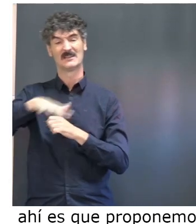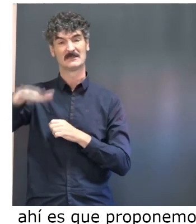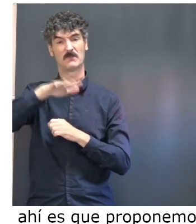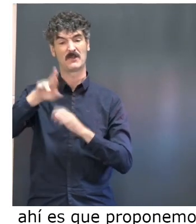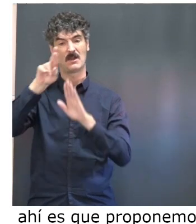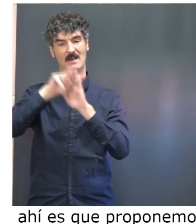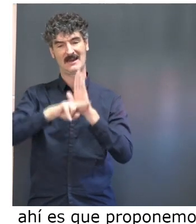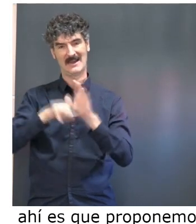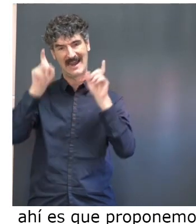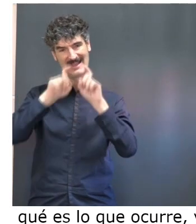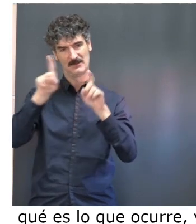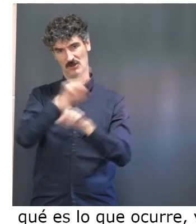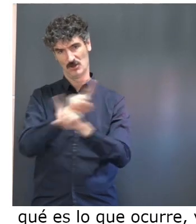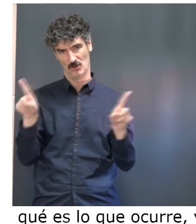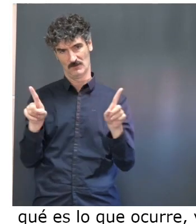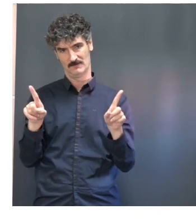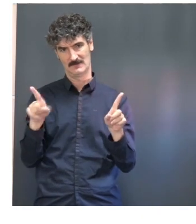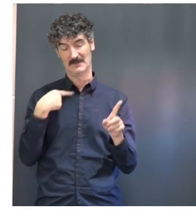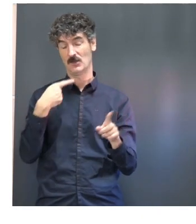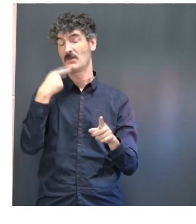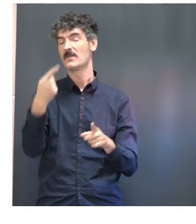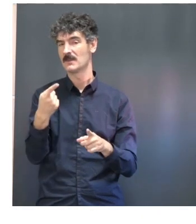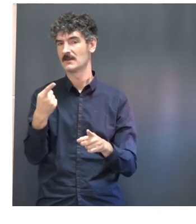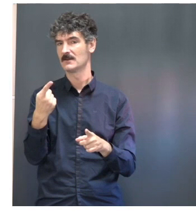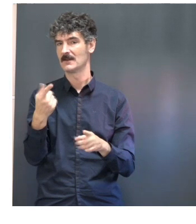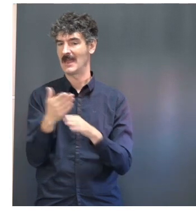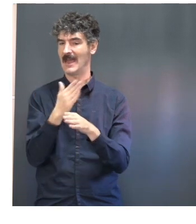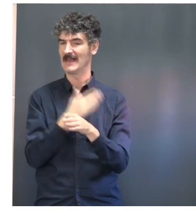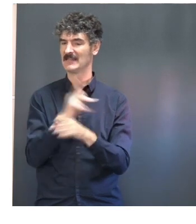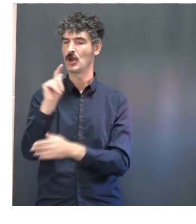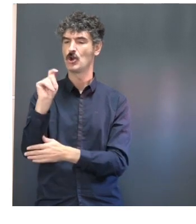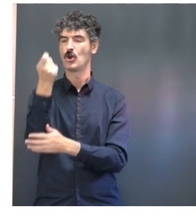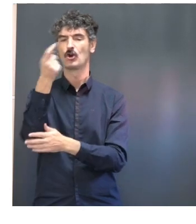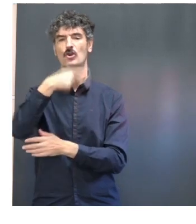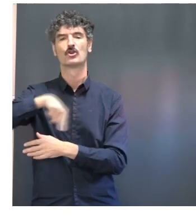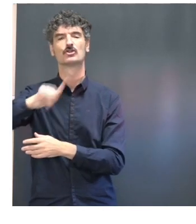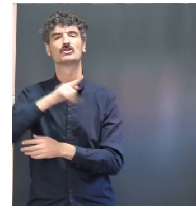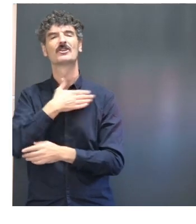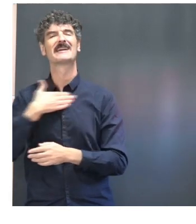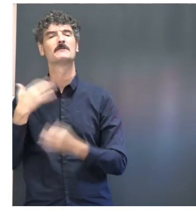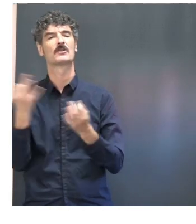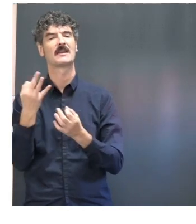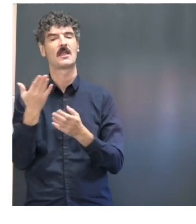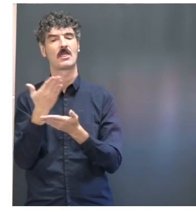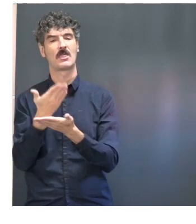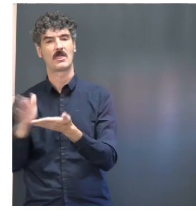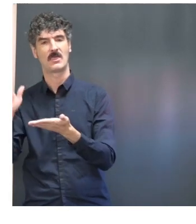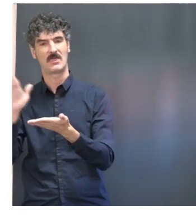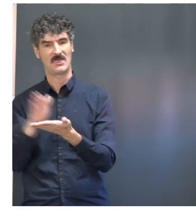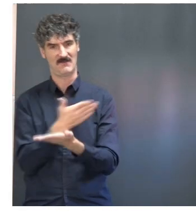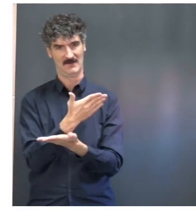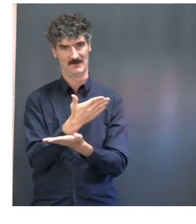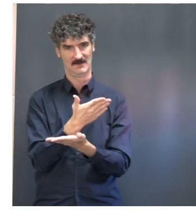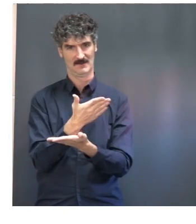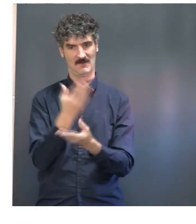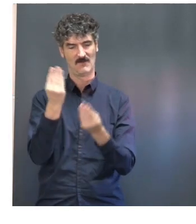no reglado, claro. Efectivamente. Por eso insistí antes que hay que ver cuál es el logro, el éxito que se pretende y diferenciarlo, porque se nos va esa